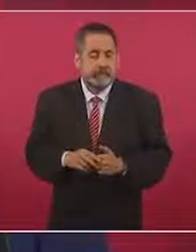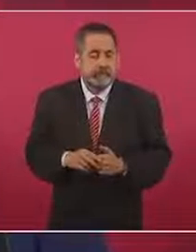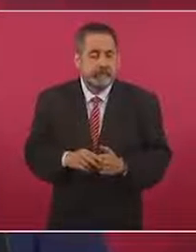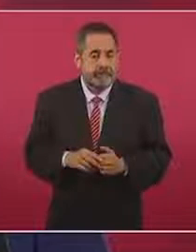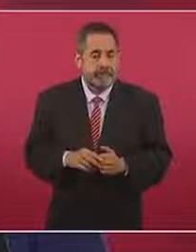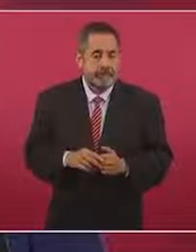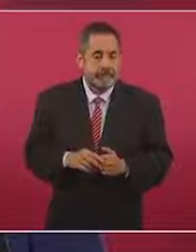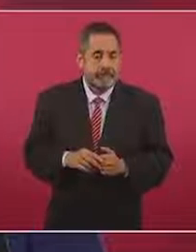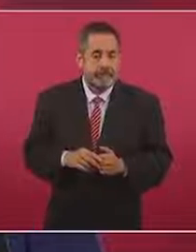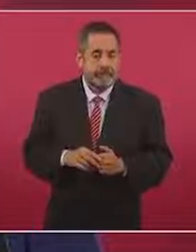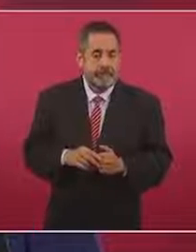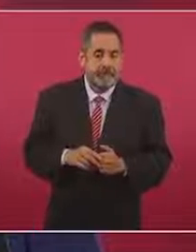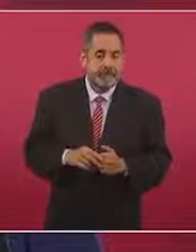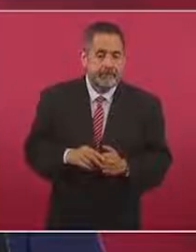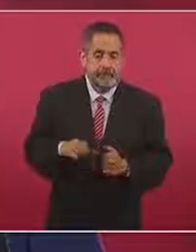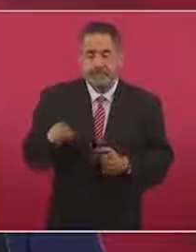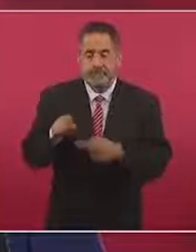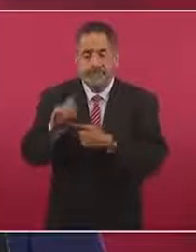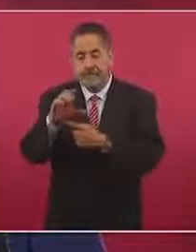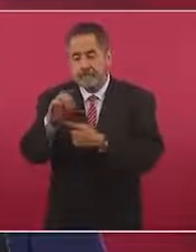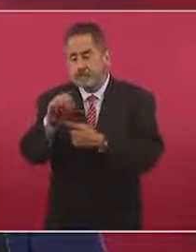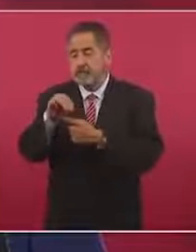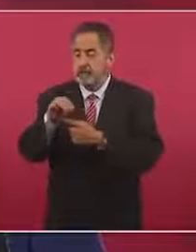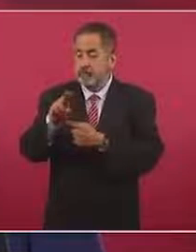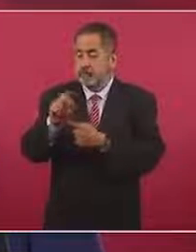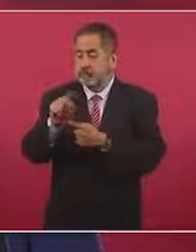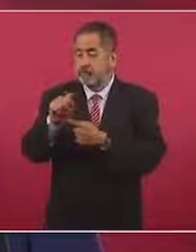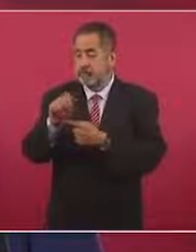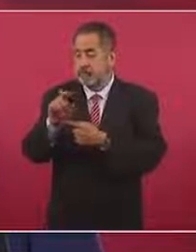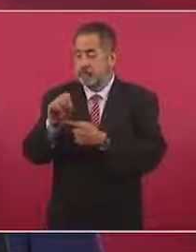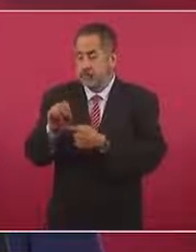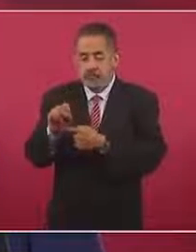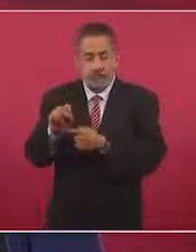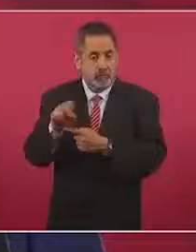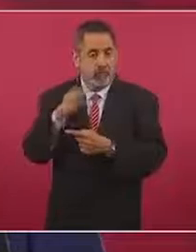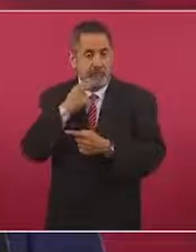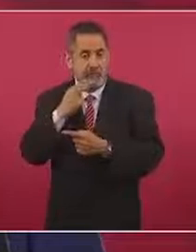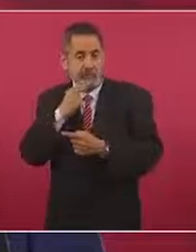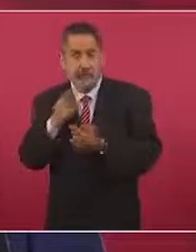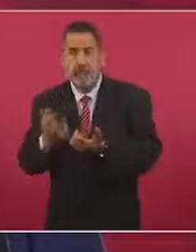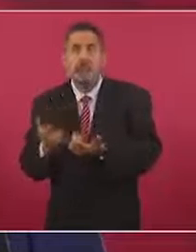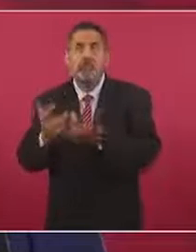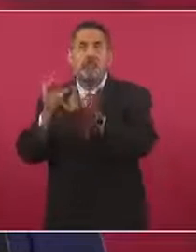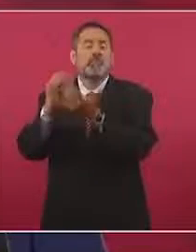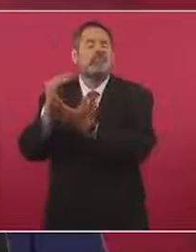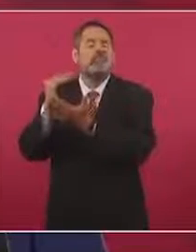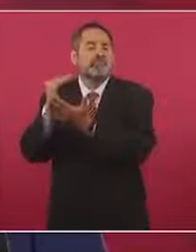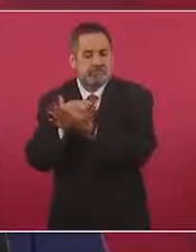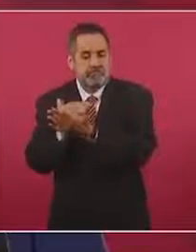se deja de contaminar con el combustóleo